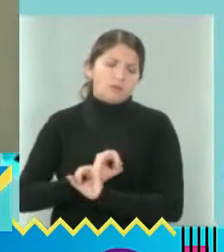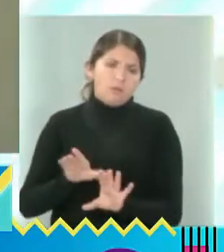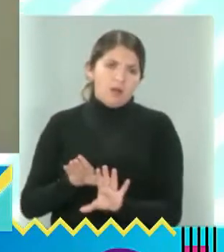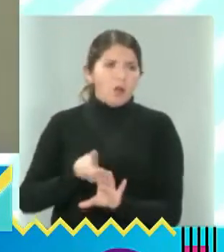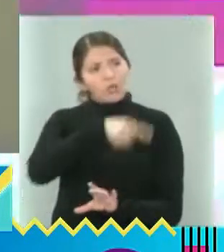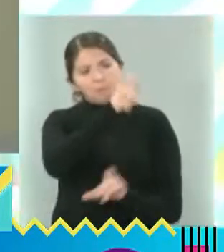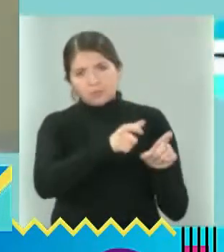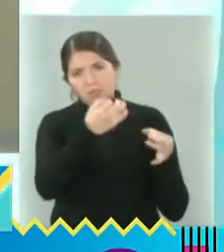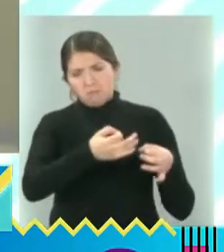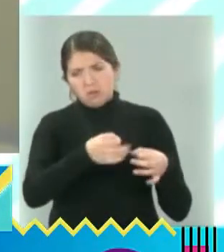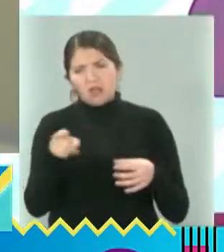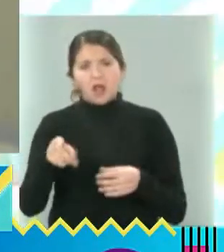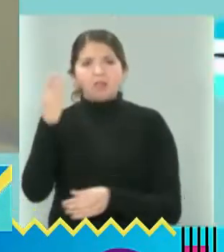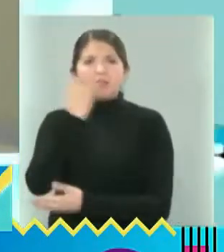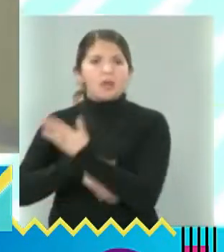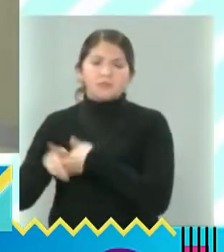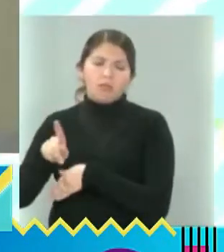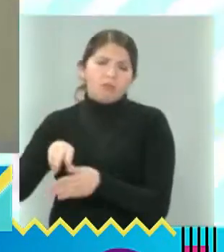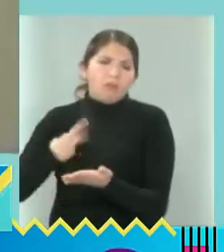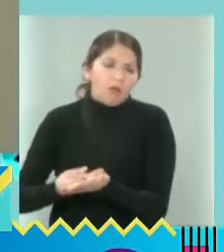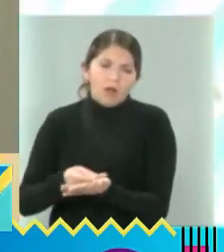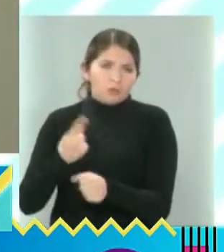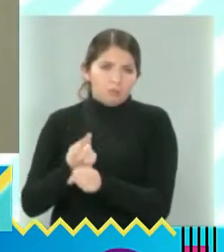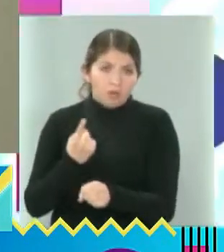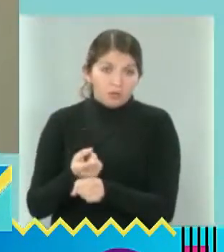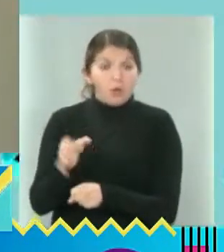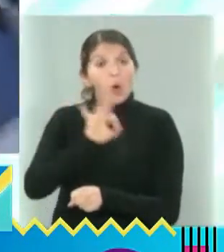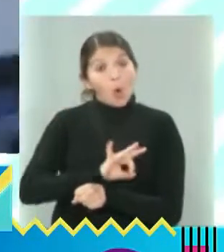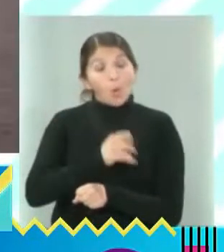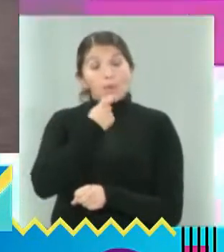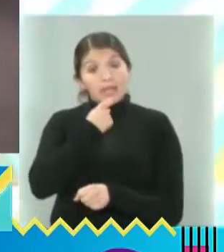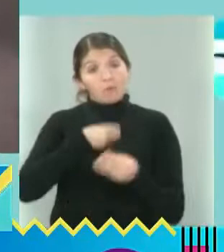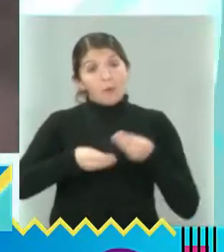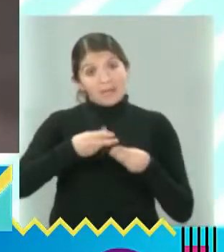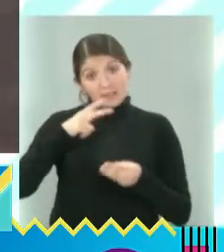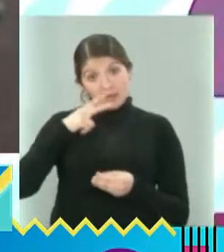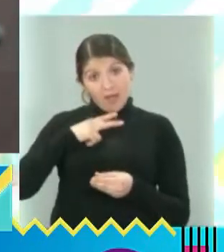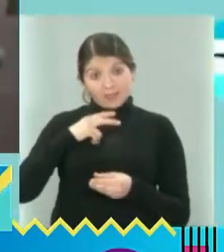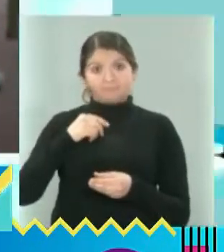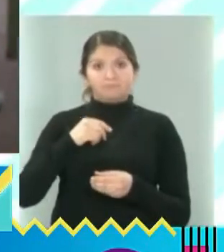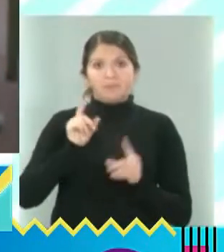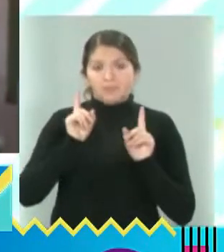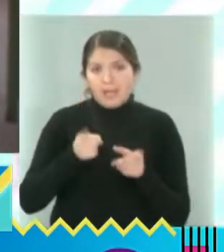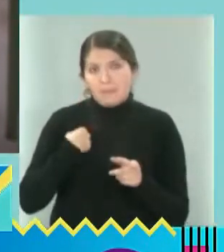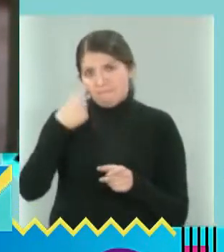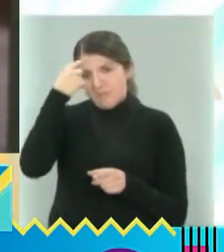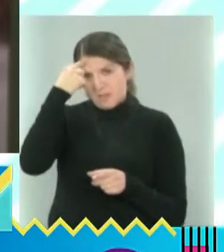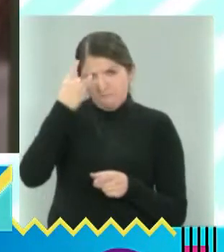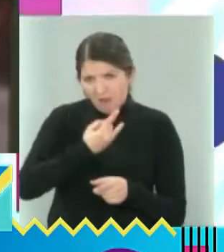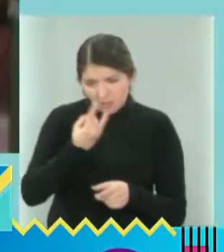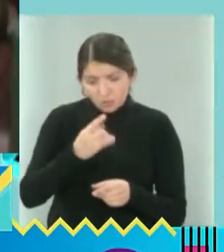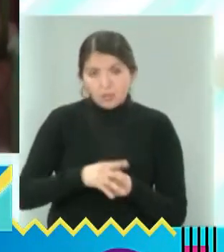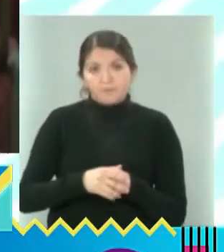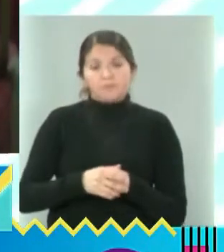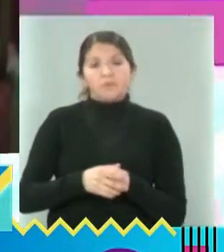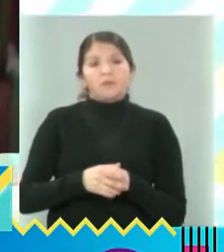empresa. Otros mitos que tienen las empresas privadas son, por ejemplo, eso es por desconocimiento